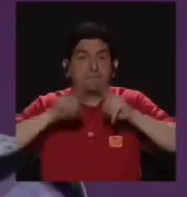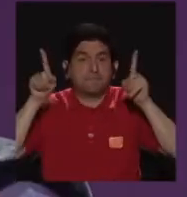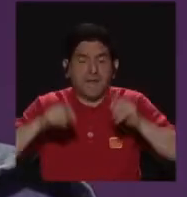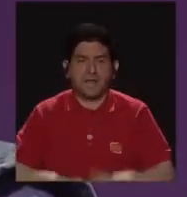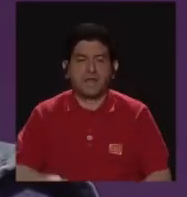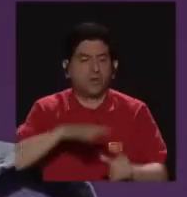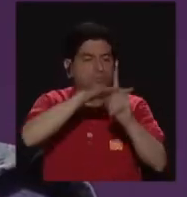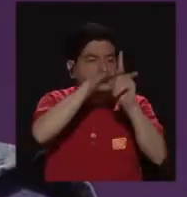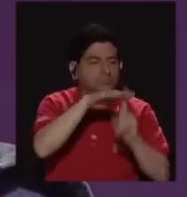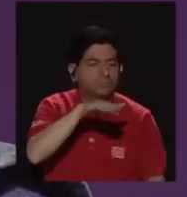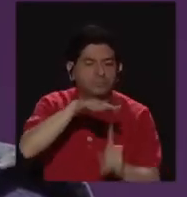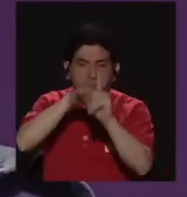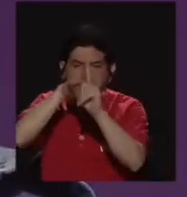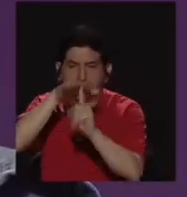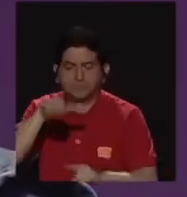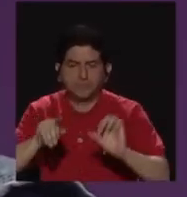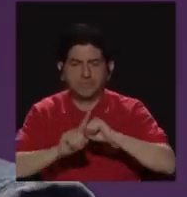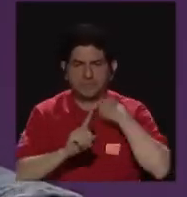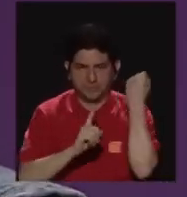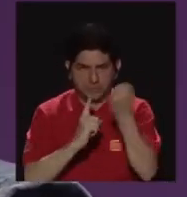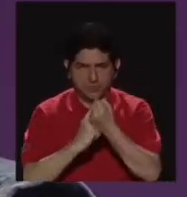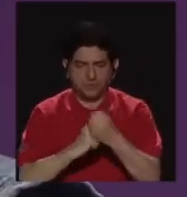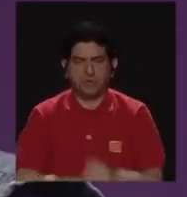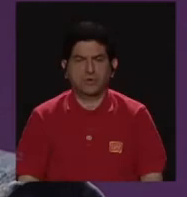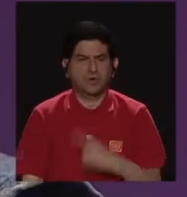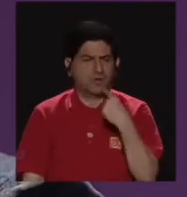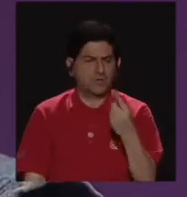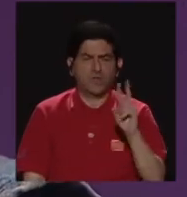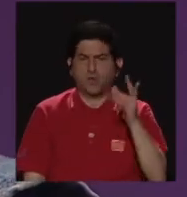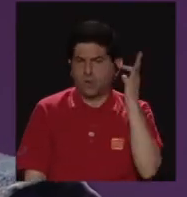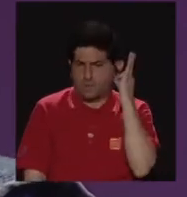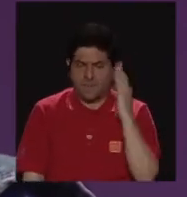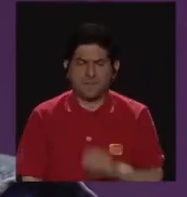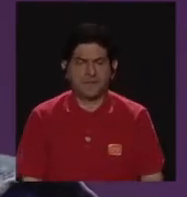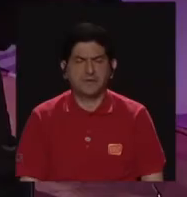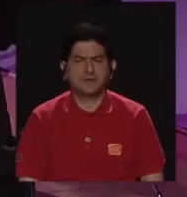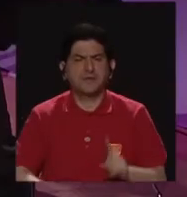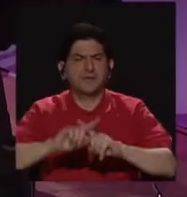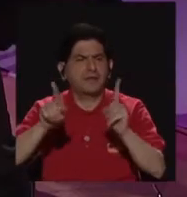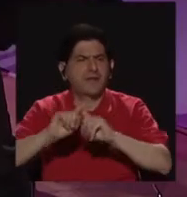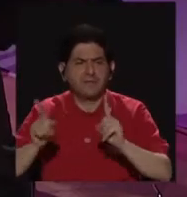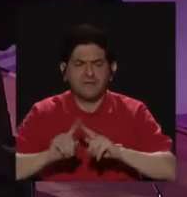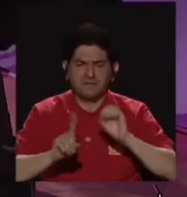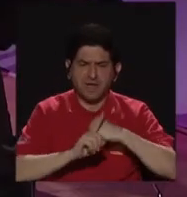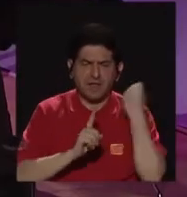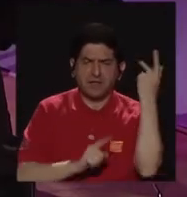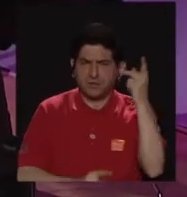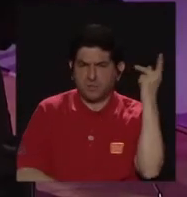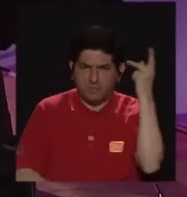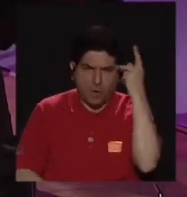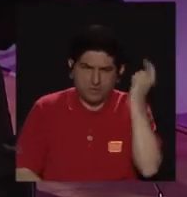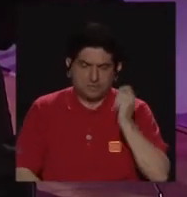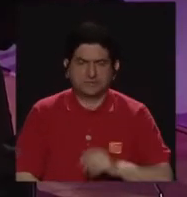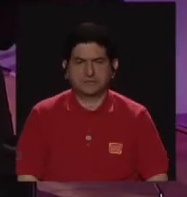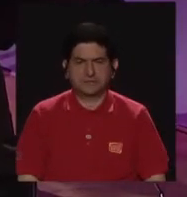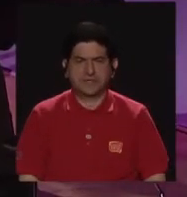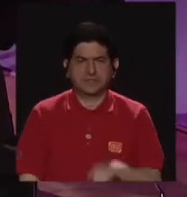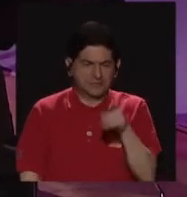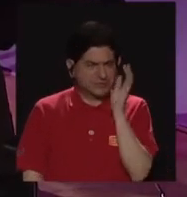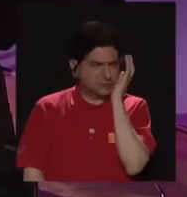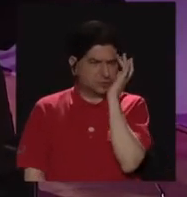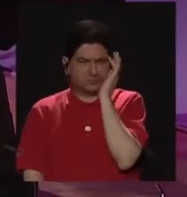estan invisibilizando un montón de otras situaciones como lo decía la compañera un montón de cuestiones políticas muy muy